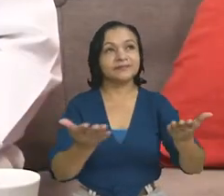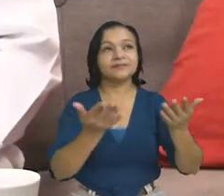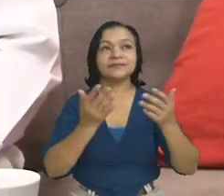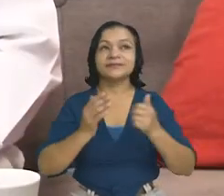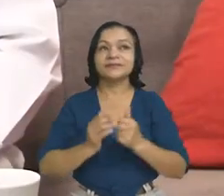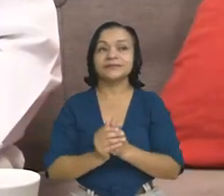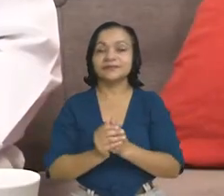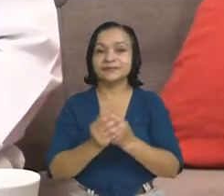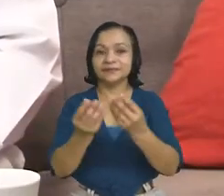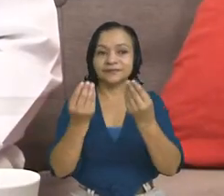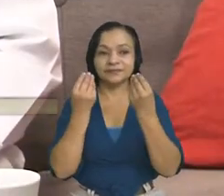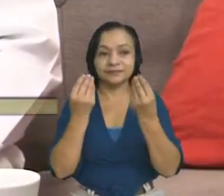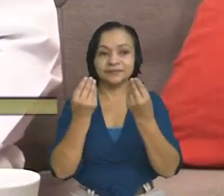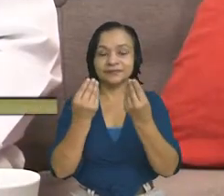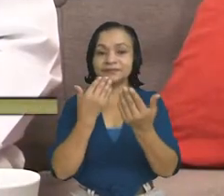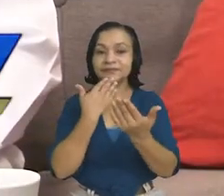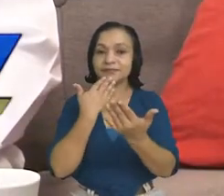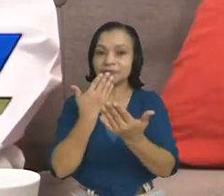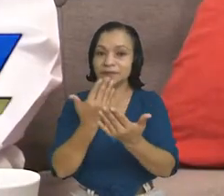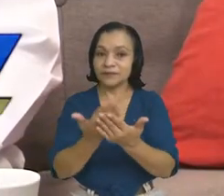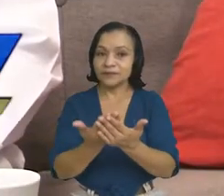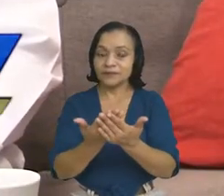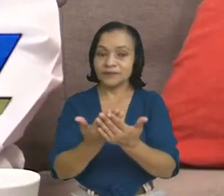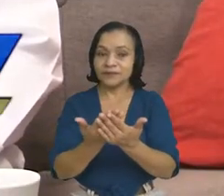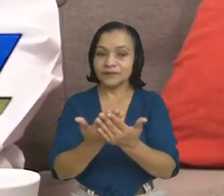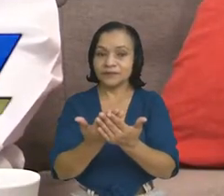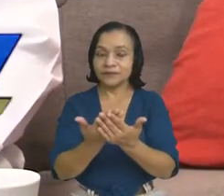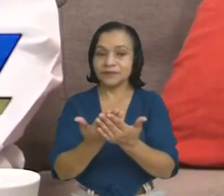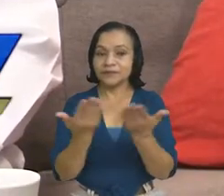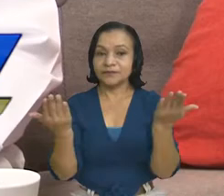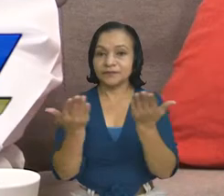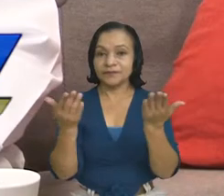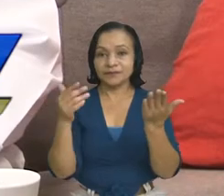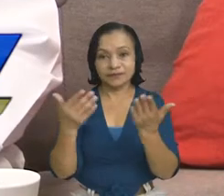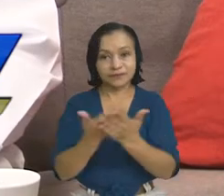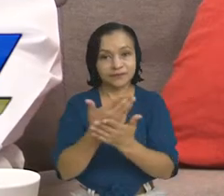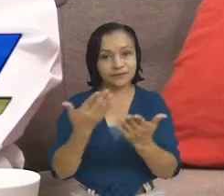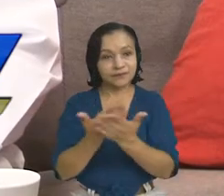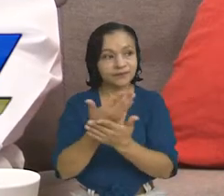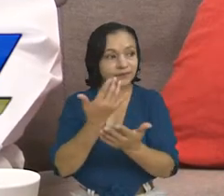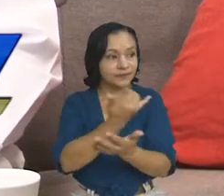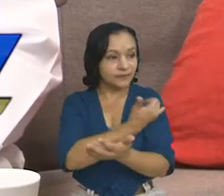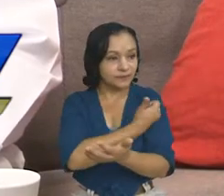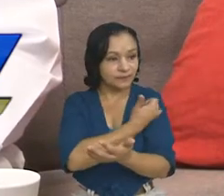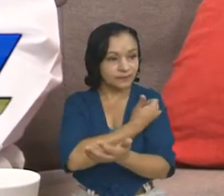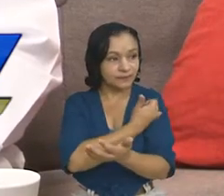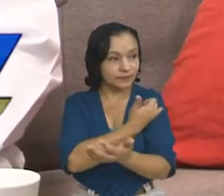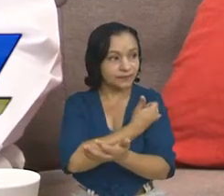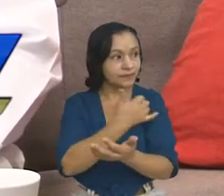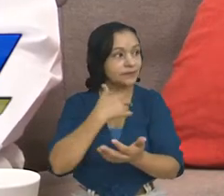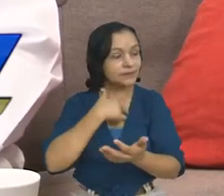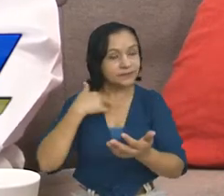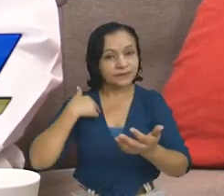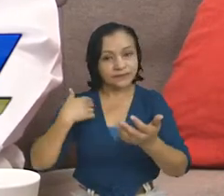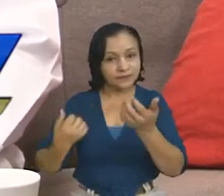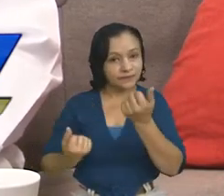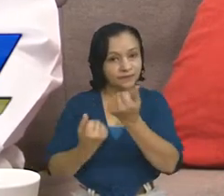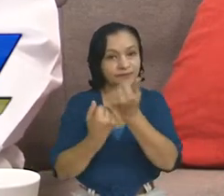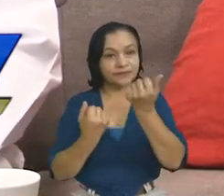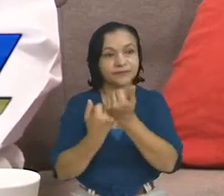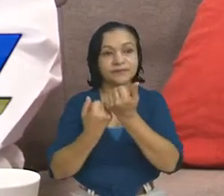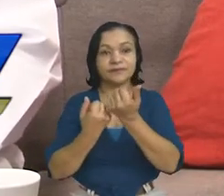Elmer, por esta oportunidad de poder informar a nuestra población sobre este nuevo hospital, ¿no?, que viene a fortalecer